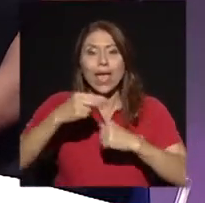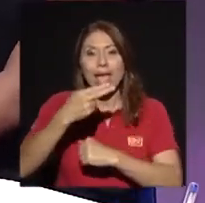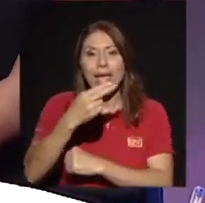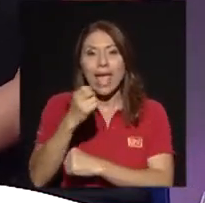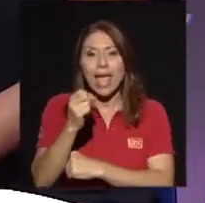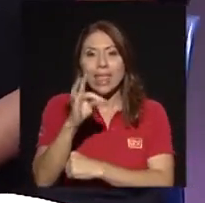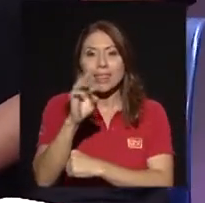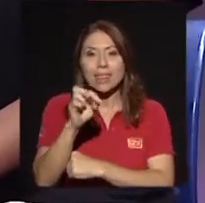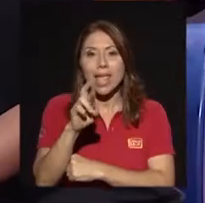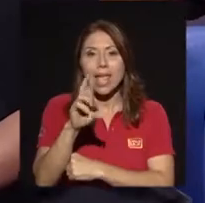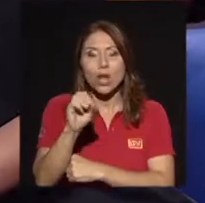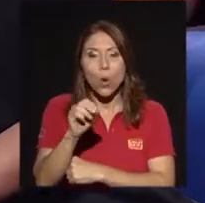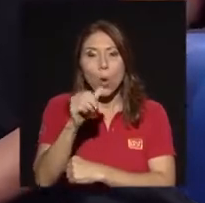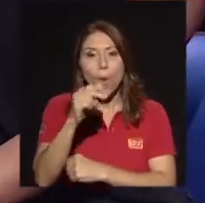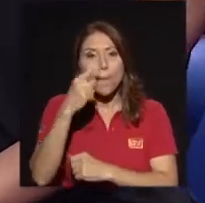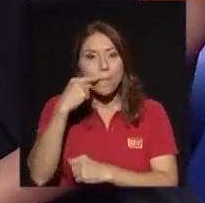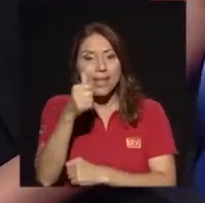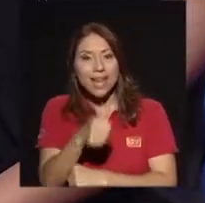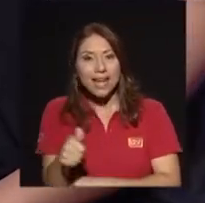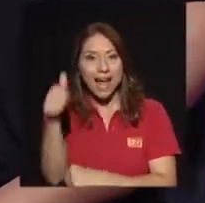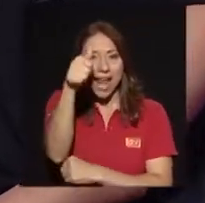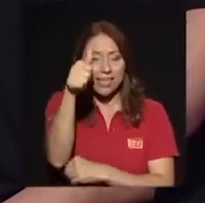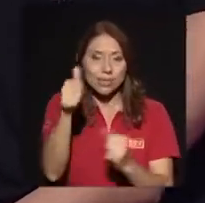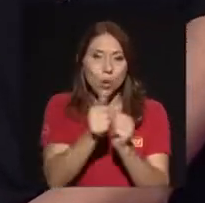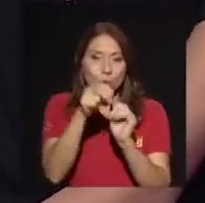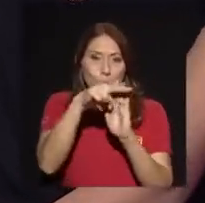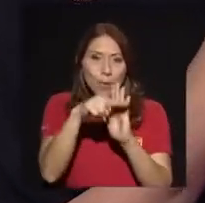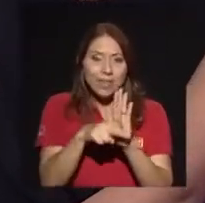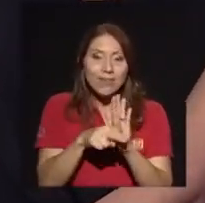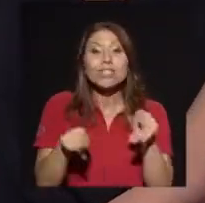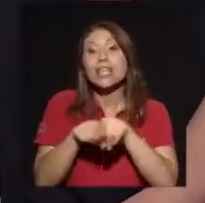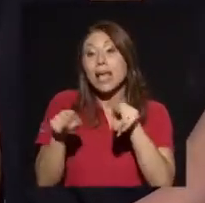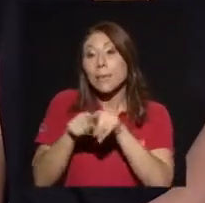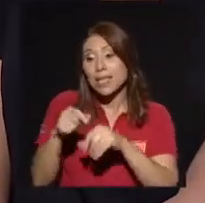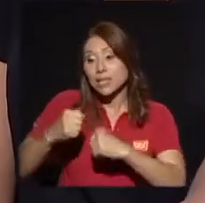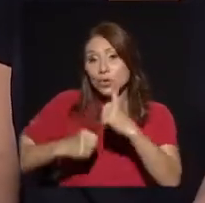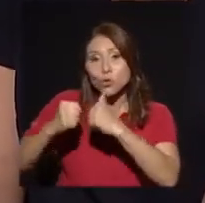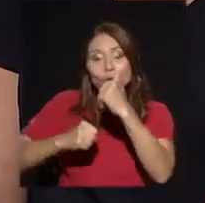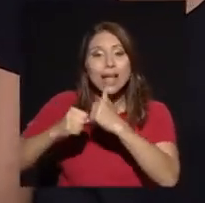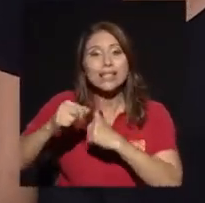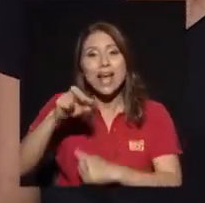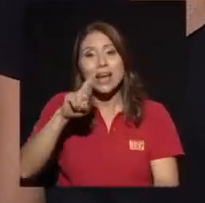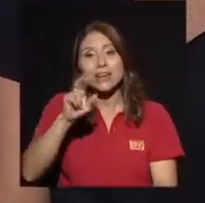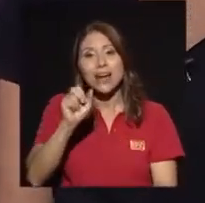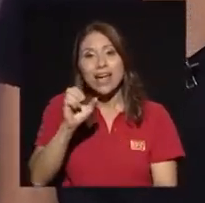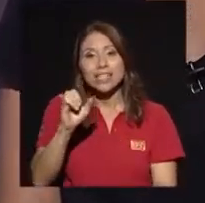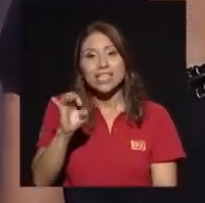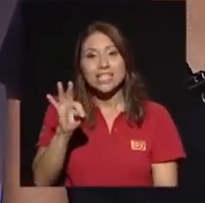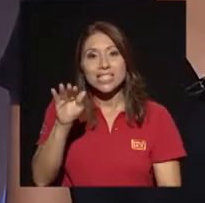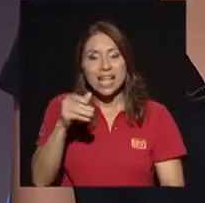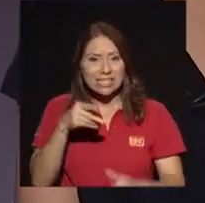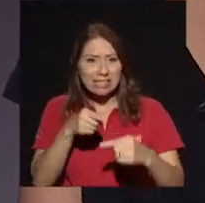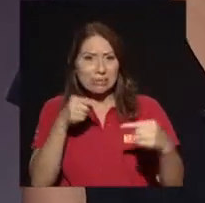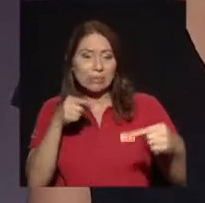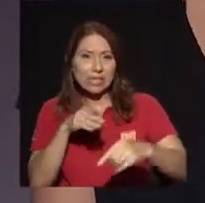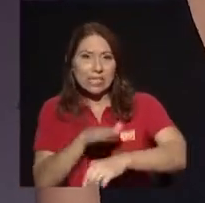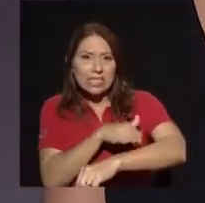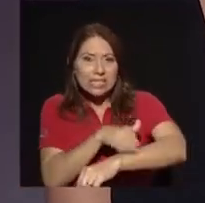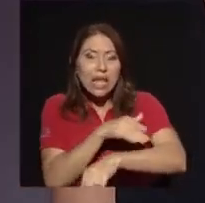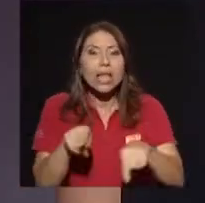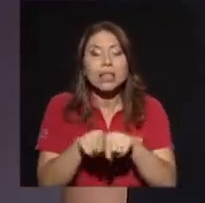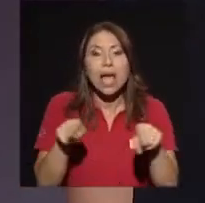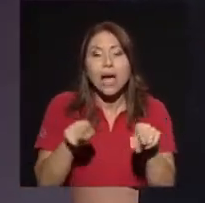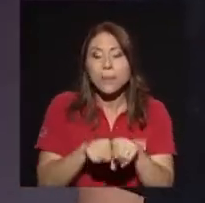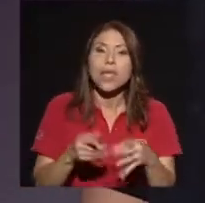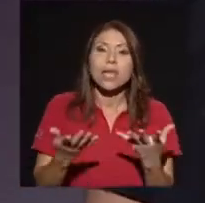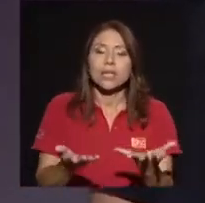heteropatriarcales, heteronormativas, y que también existen estructuras racistas, xenofóbicas, entre otras, capitalistas, etcétera, etcétera, que